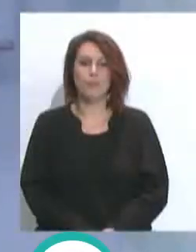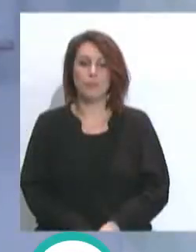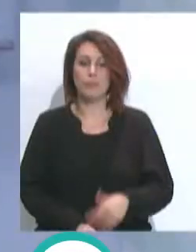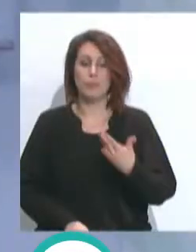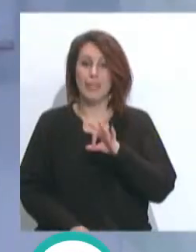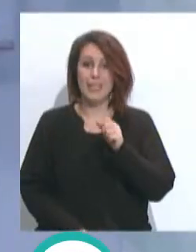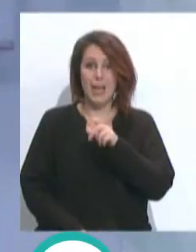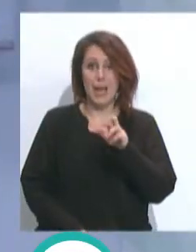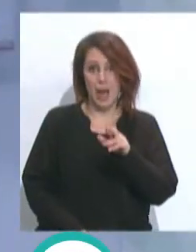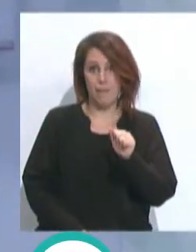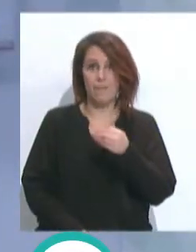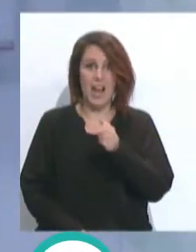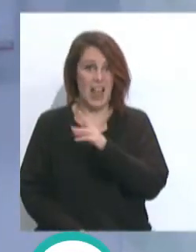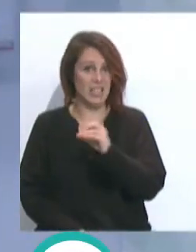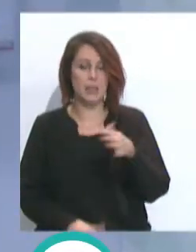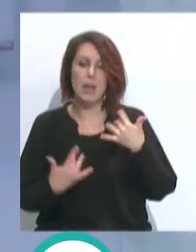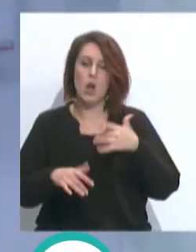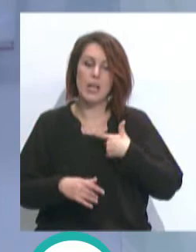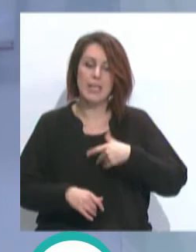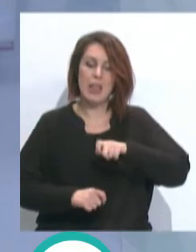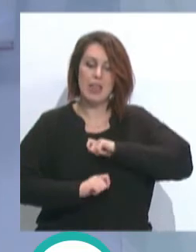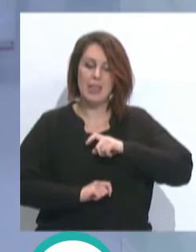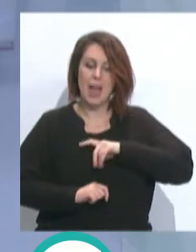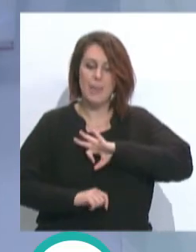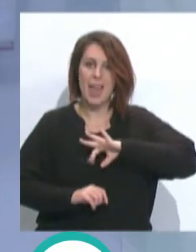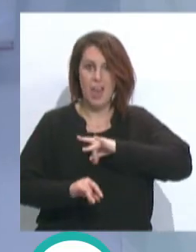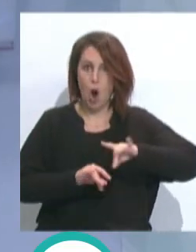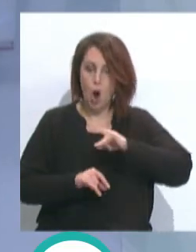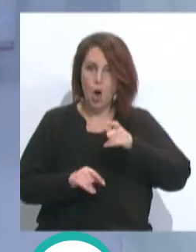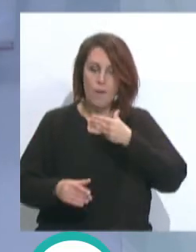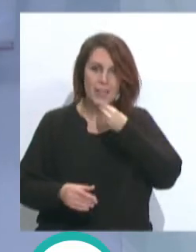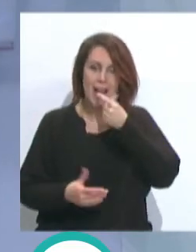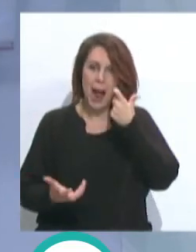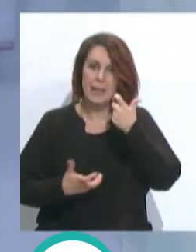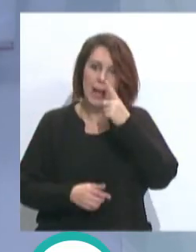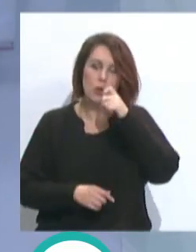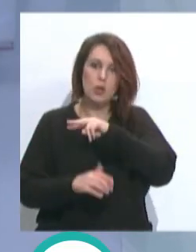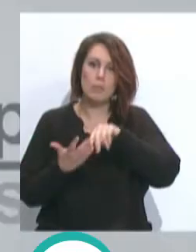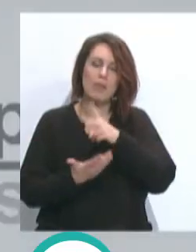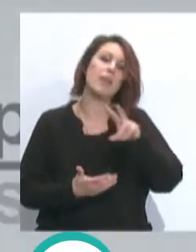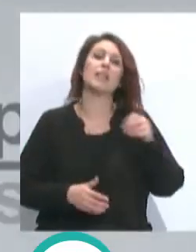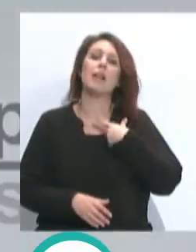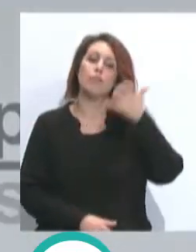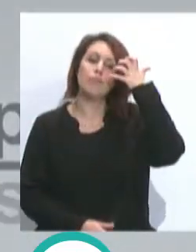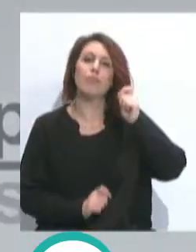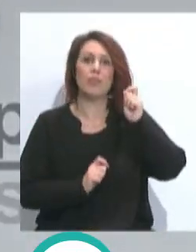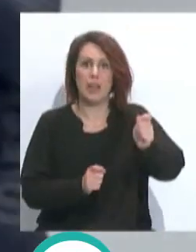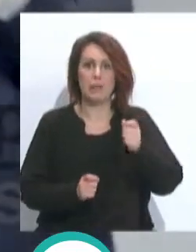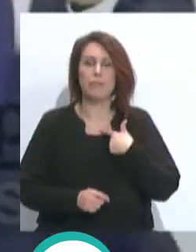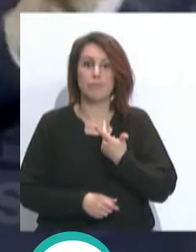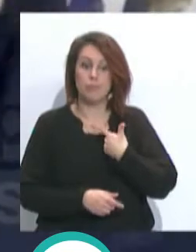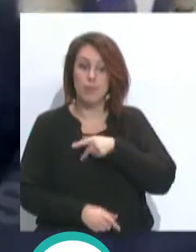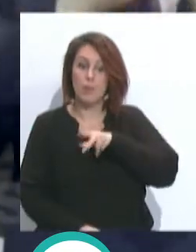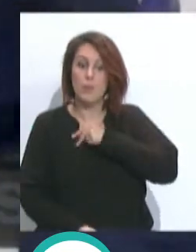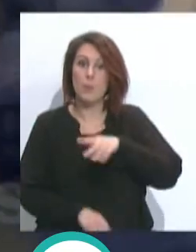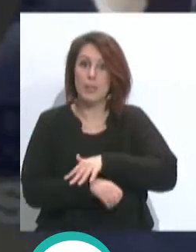Para Varas recibía este miércoles la Medalla de Oro de las Bellas Artes 2020 de mano de sus majestades los Reyes, un galardón que el